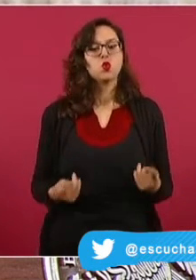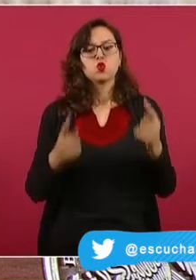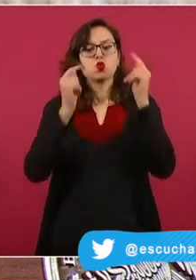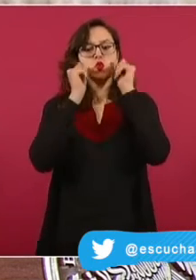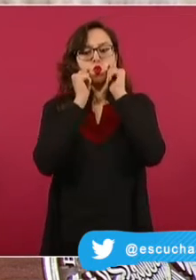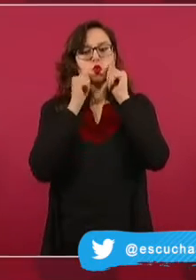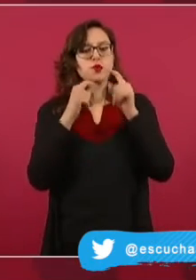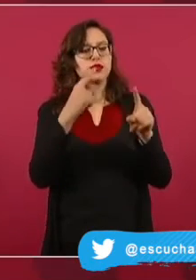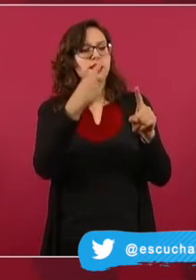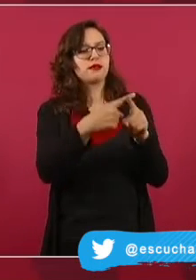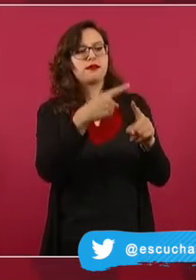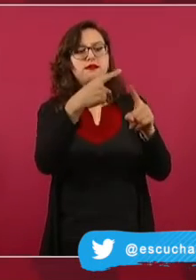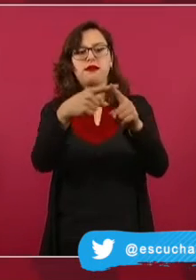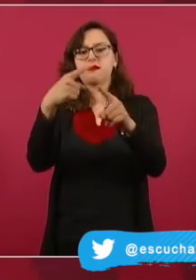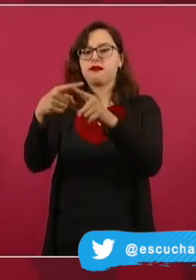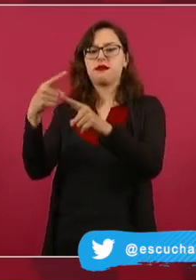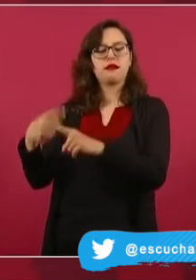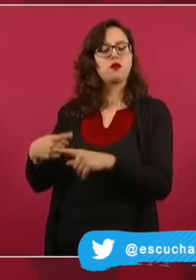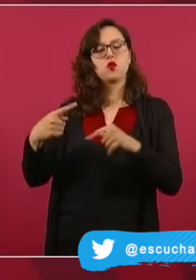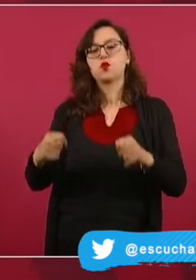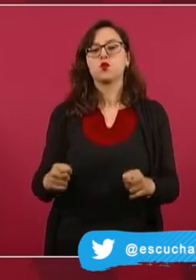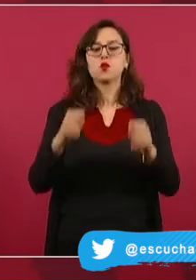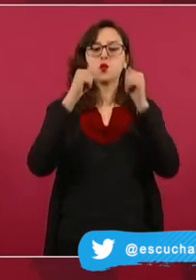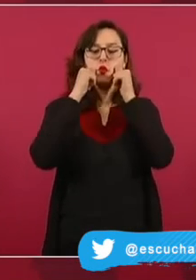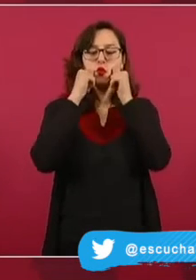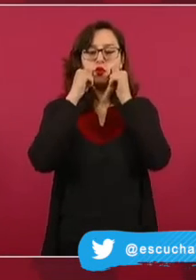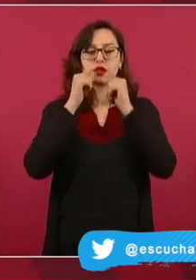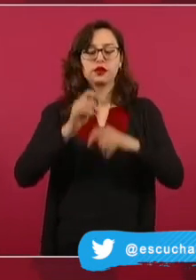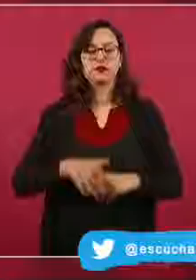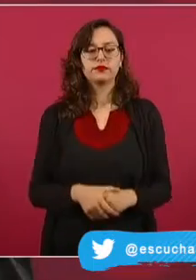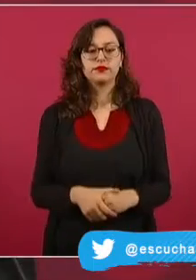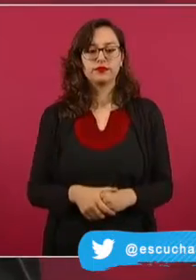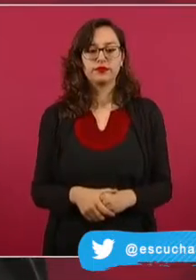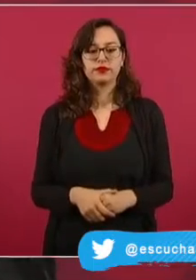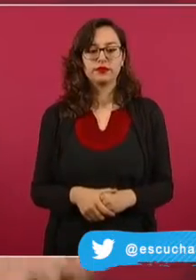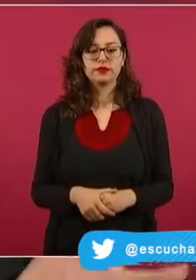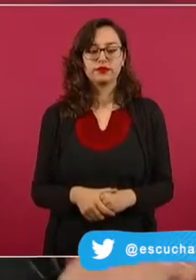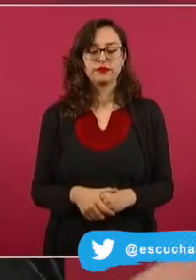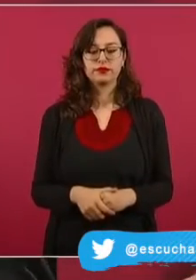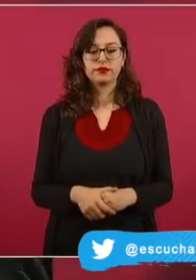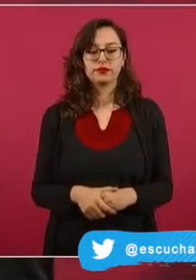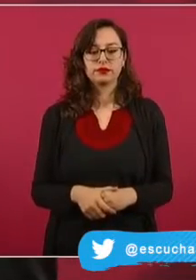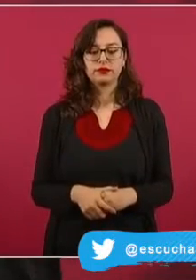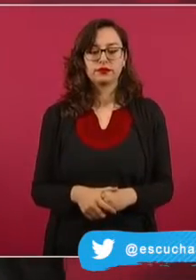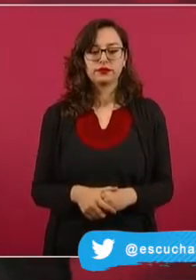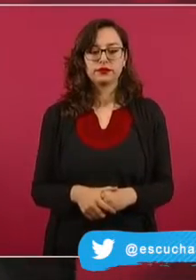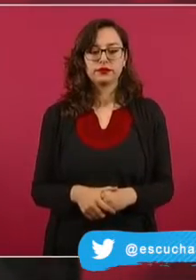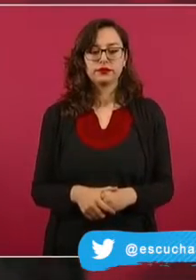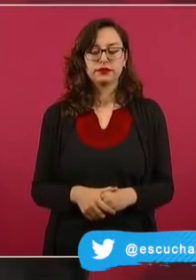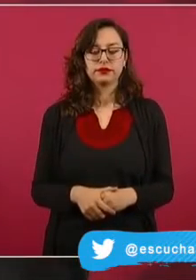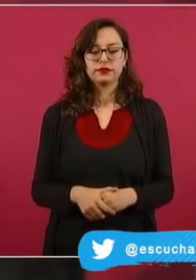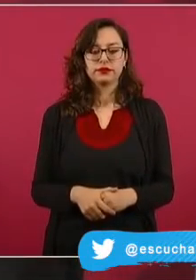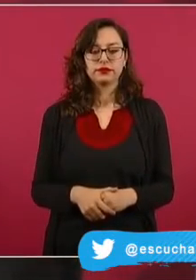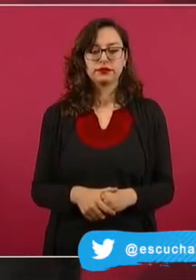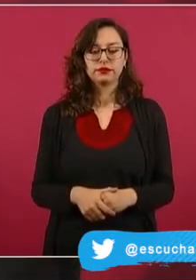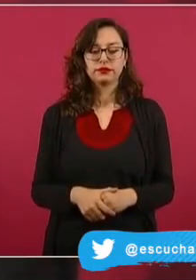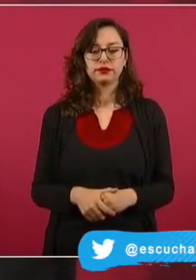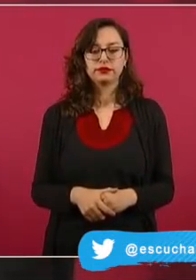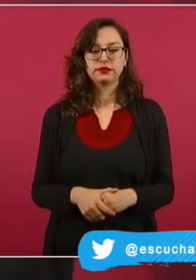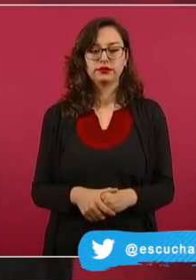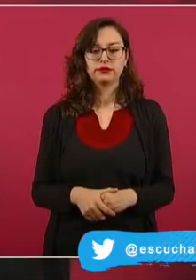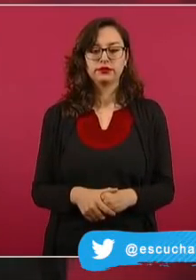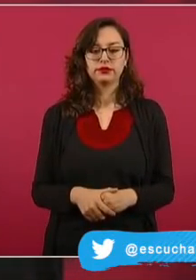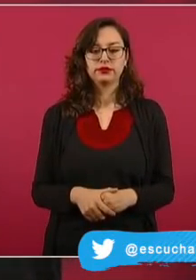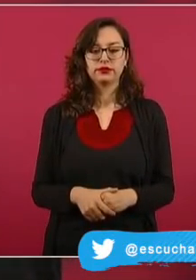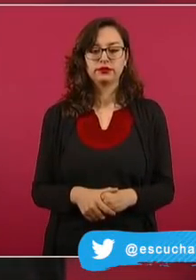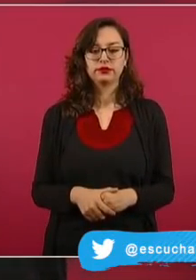El presidente retó a los senadores estadounidenses Ted Cruz y Marco Rubio a presentar las pruebas de sus declaraciones en